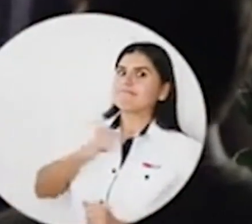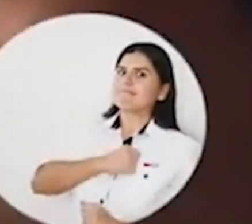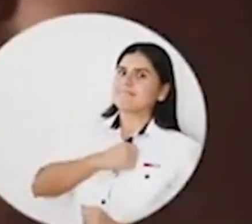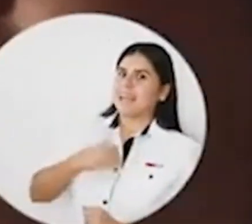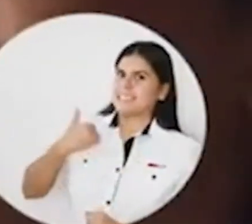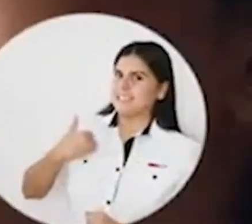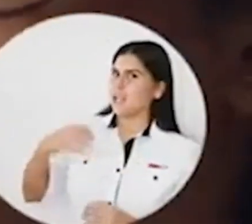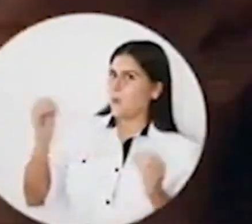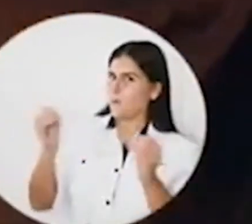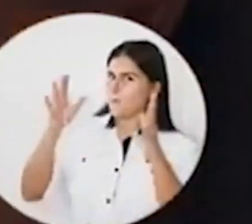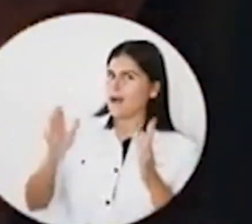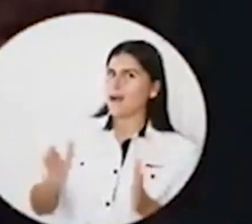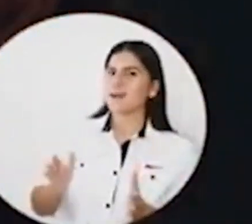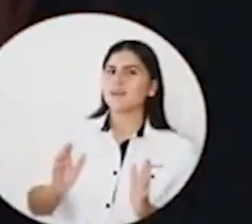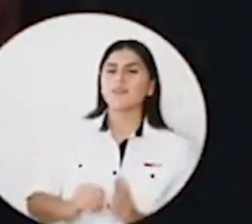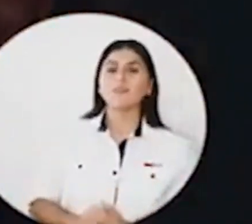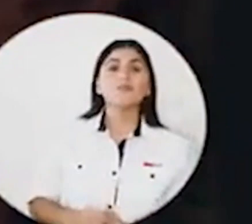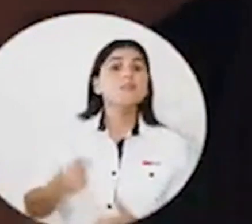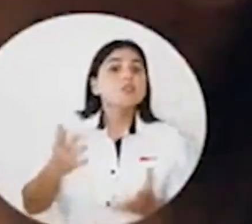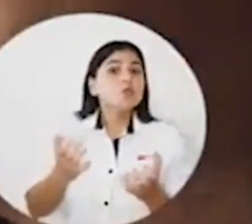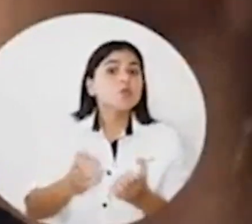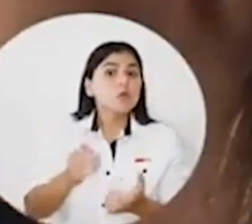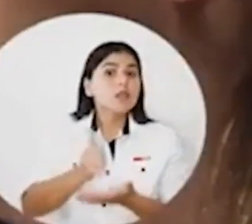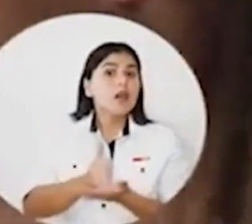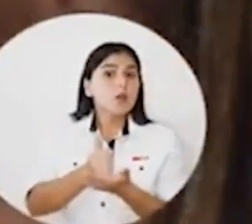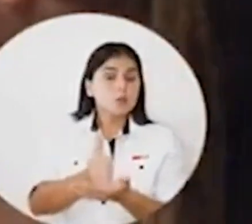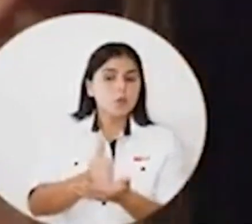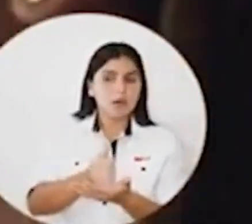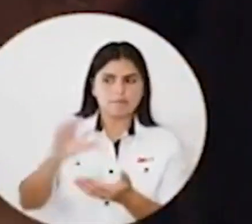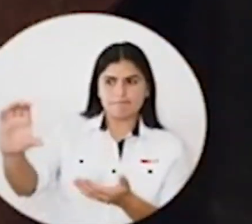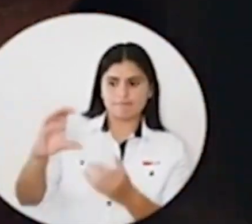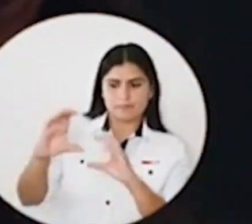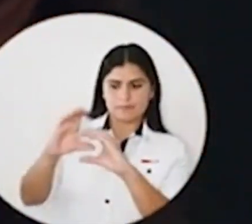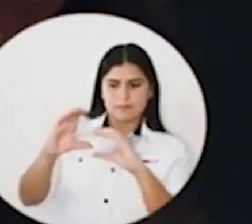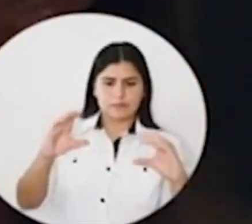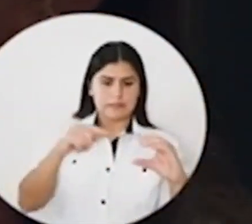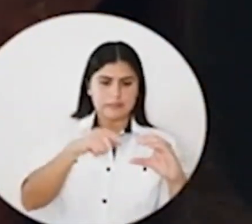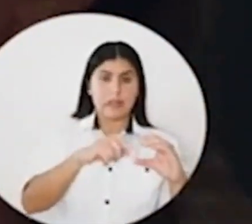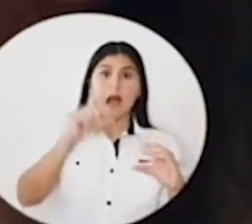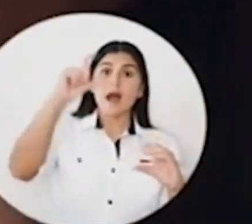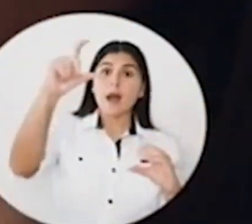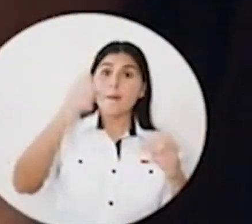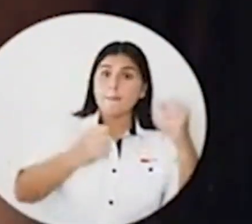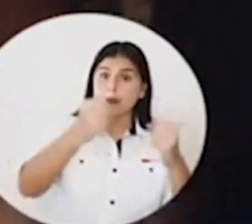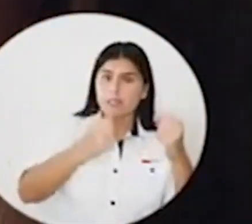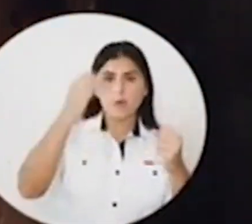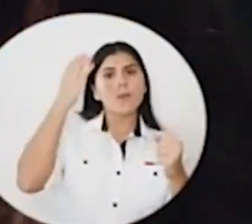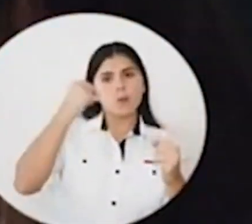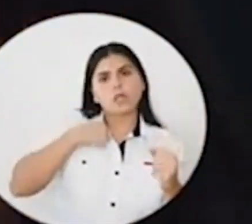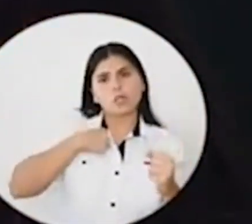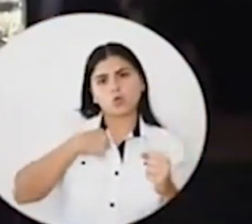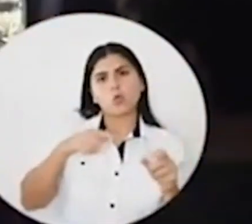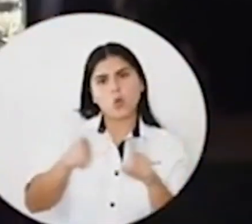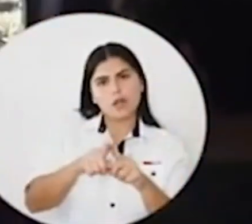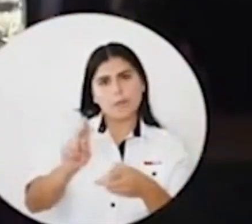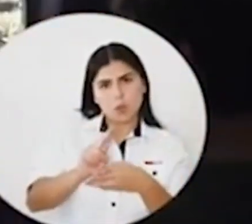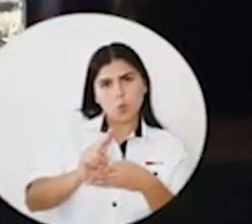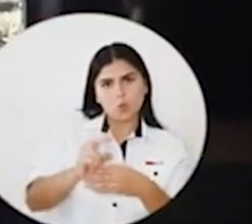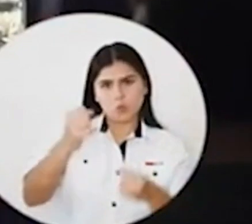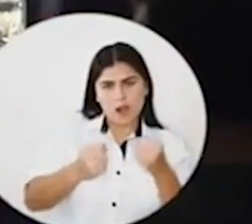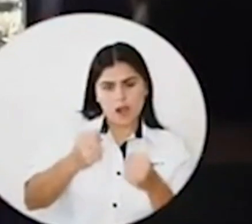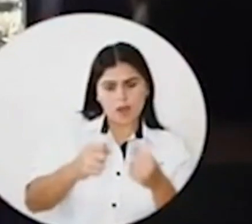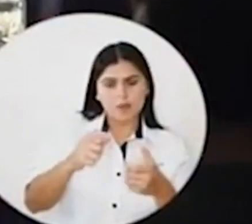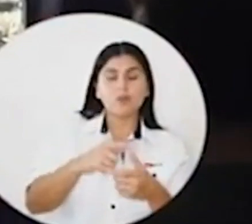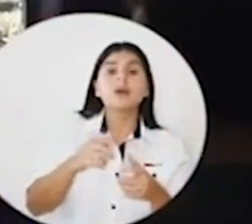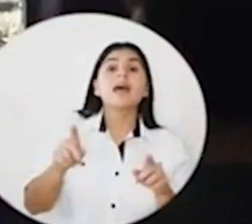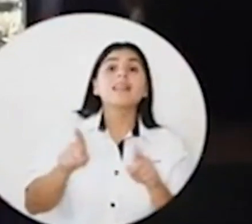pa. Señor Mago, bueno, quiero ayudarles con una parte del marchamo porque yo también uso el carro.